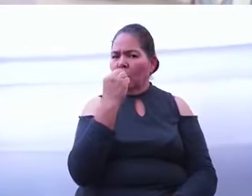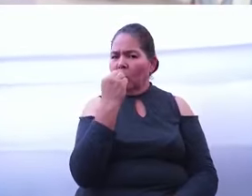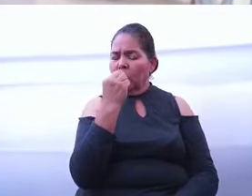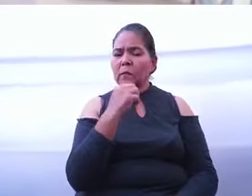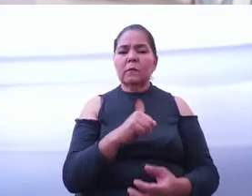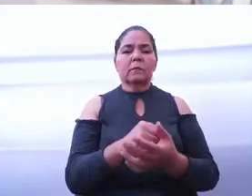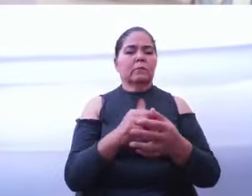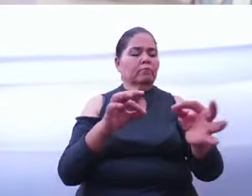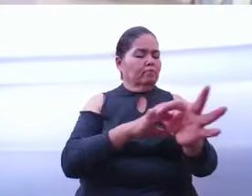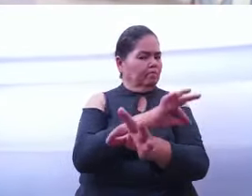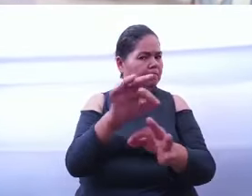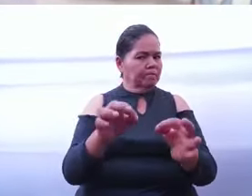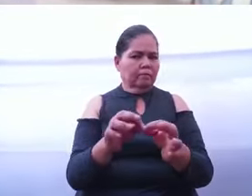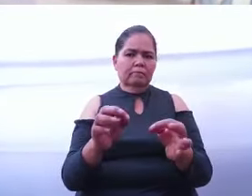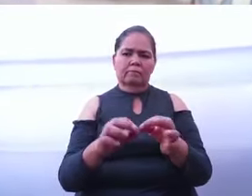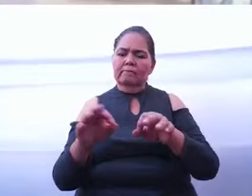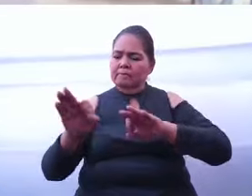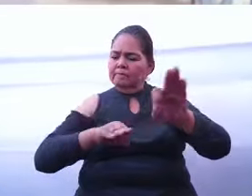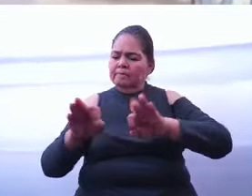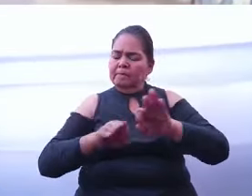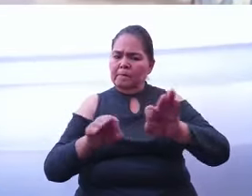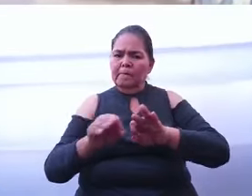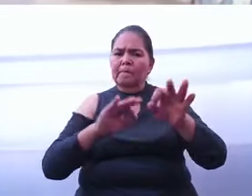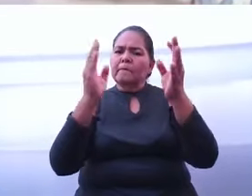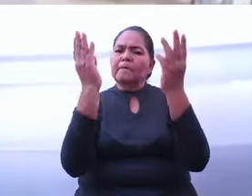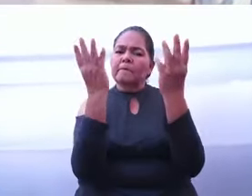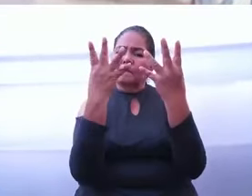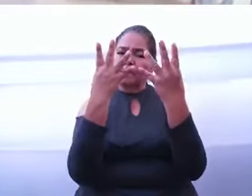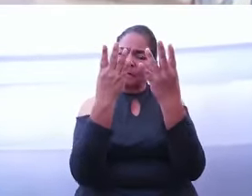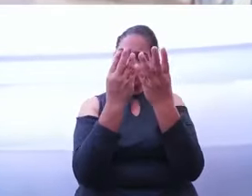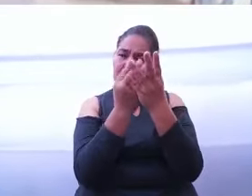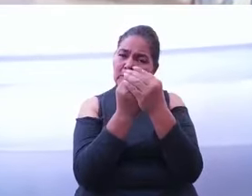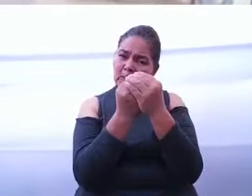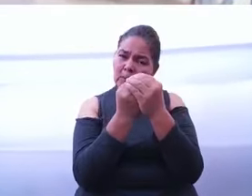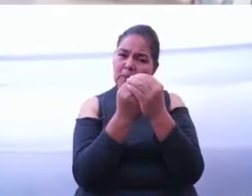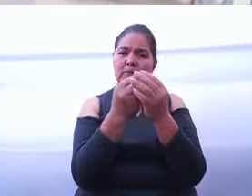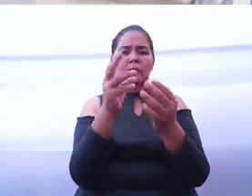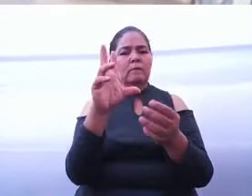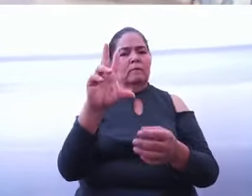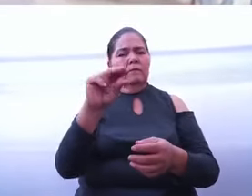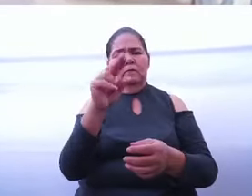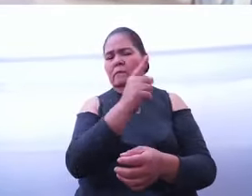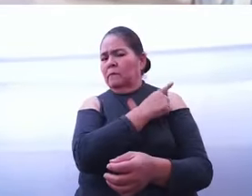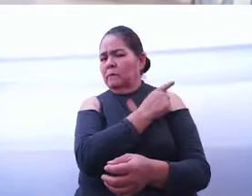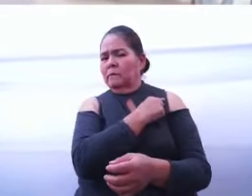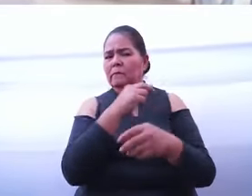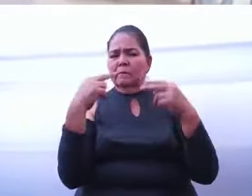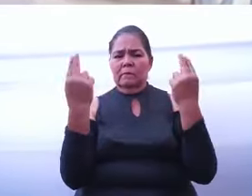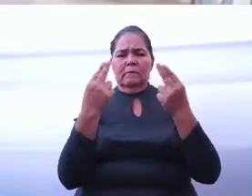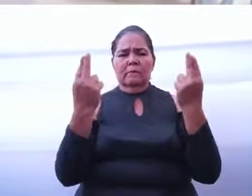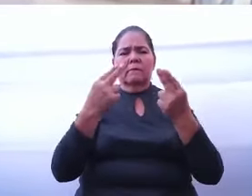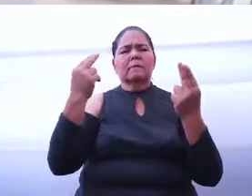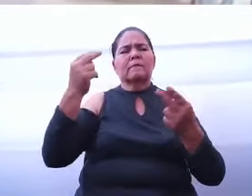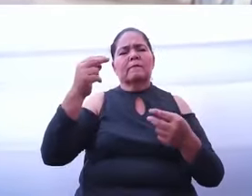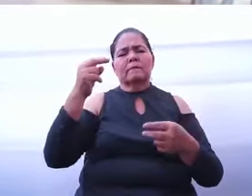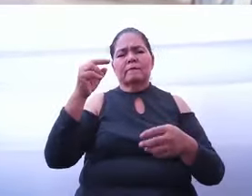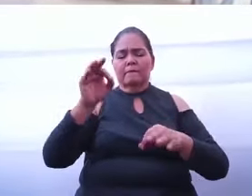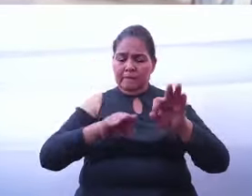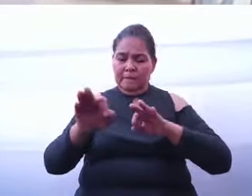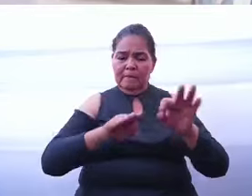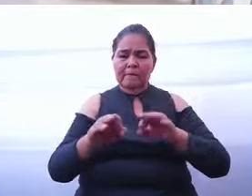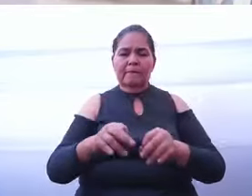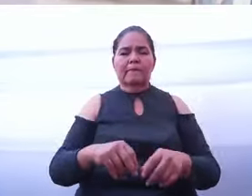manera coordinada, porque no basta presencia operativa si no va acompañada de inteligencia y